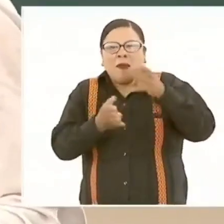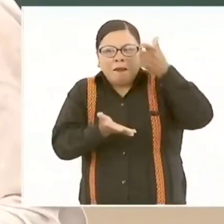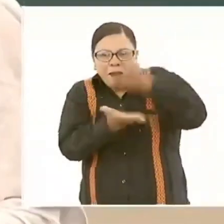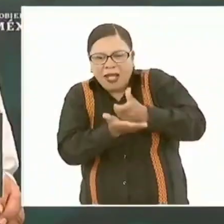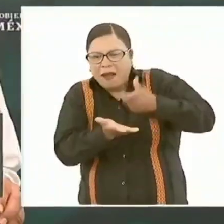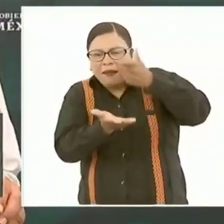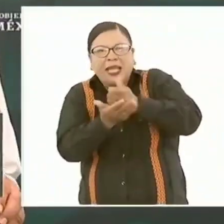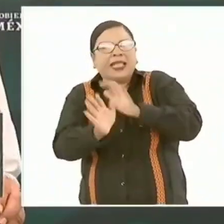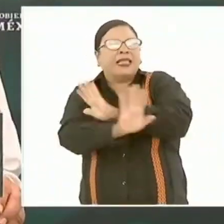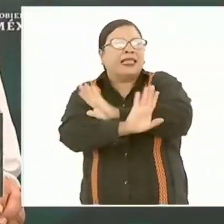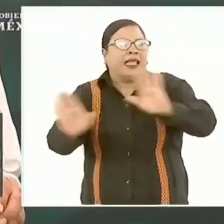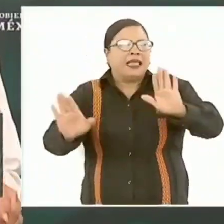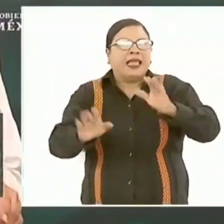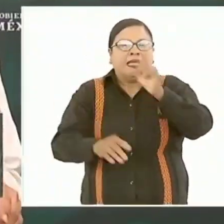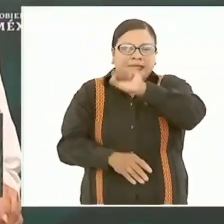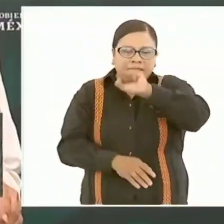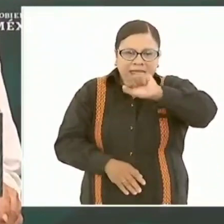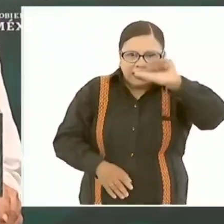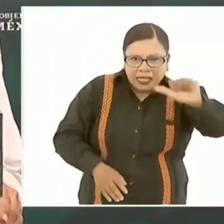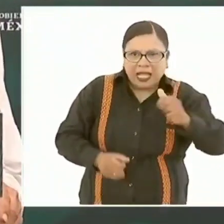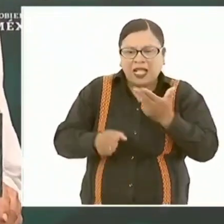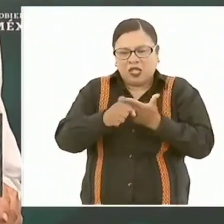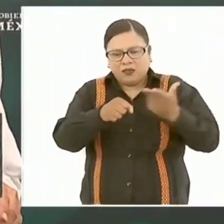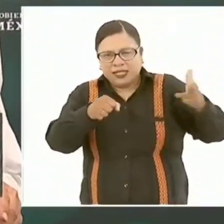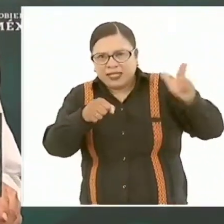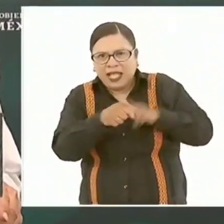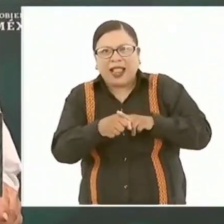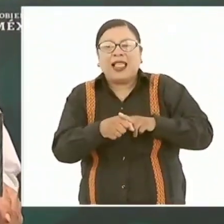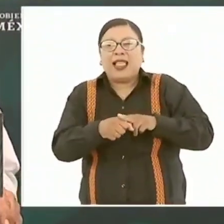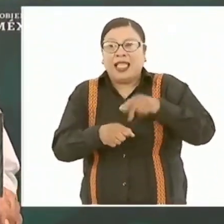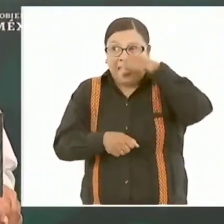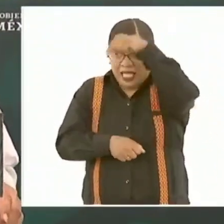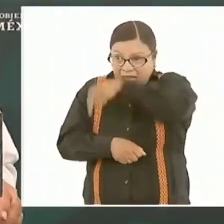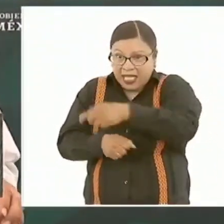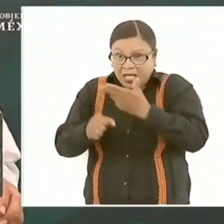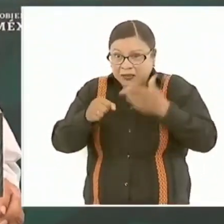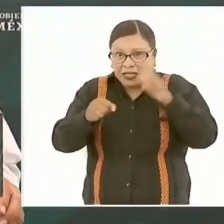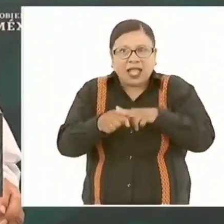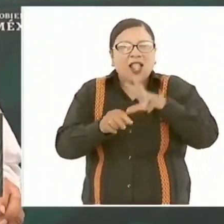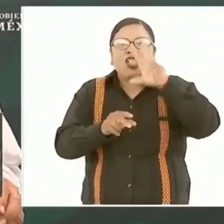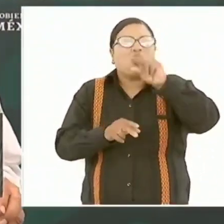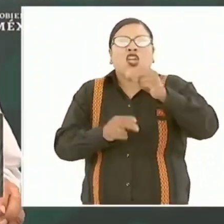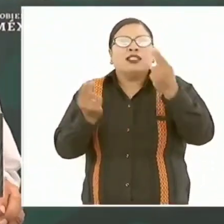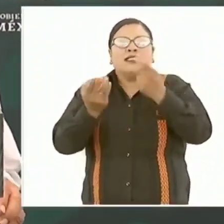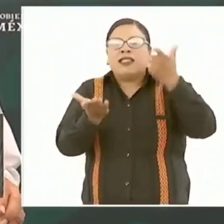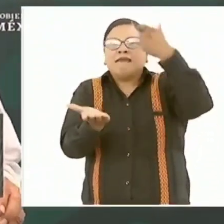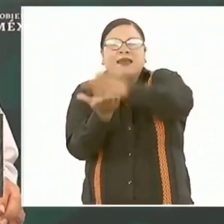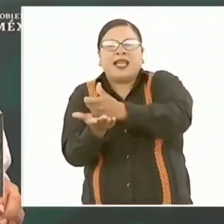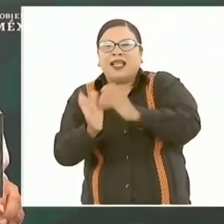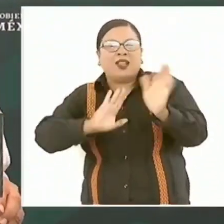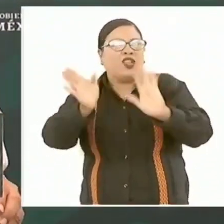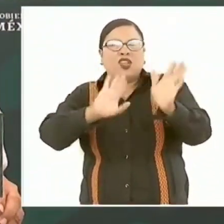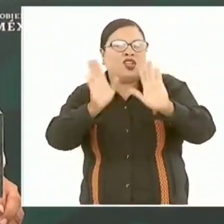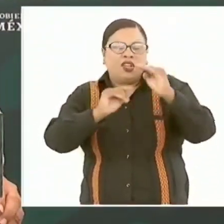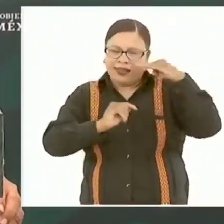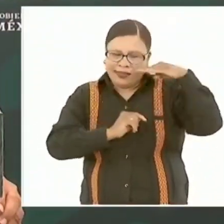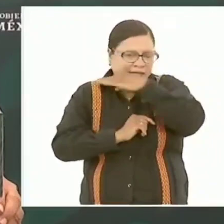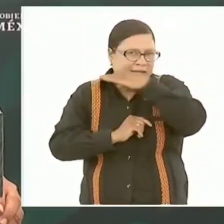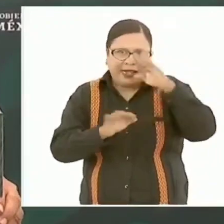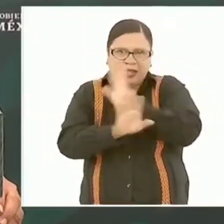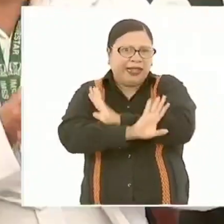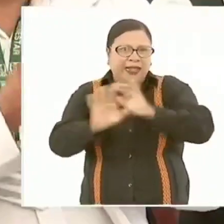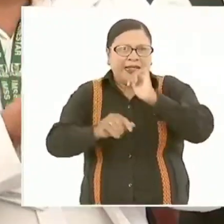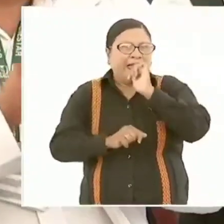nada en centros de salud, en hospitales. Aquí en este hospital no va a haber caja registradora, porque no se va a cobrar nada.